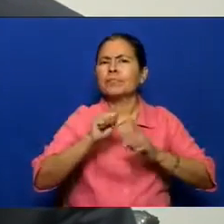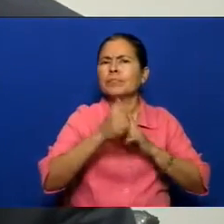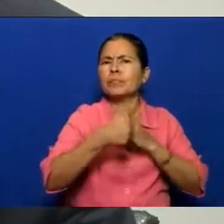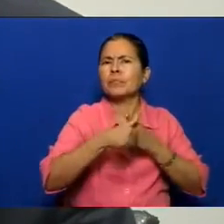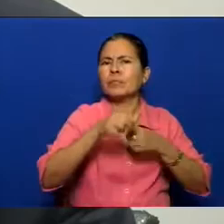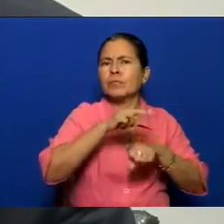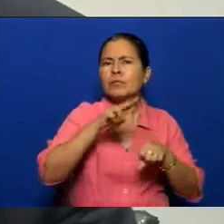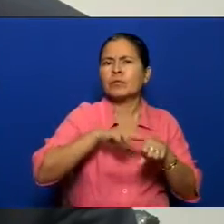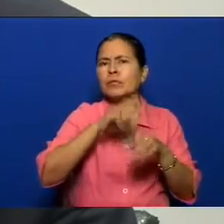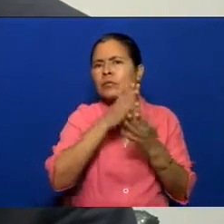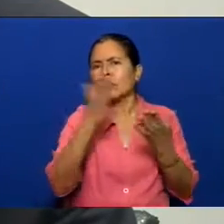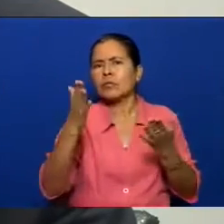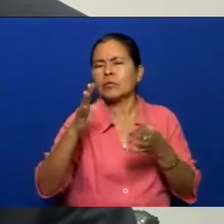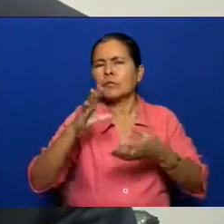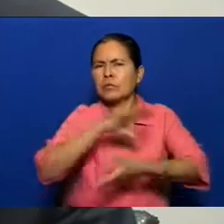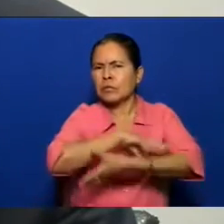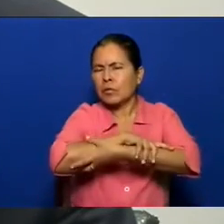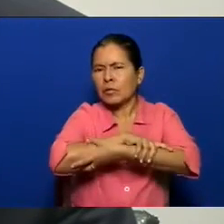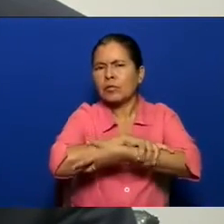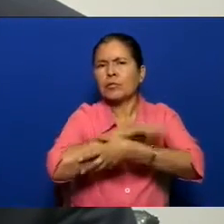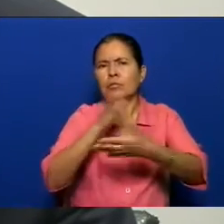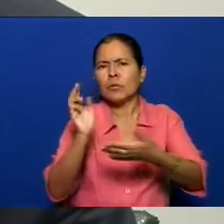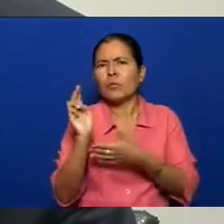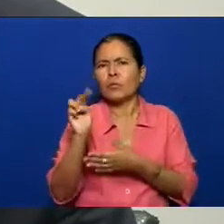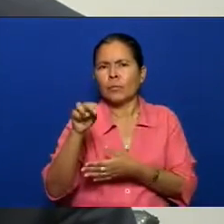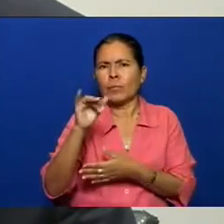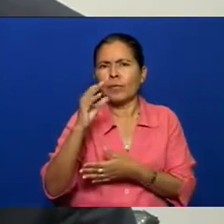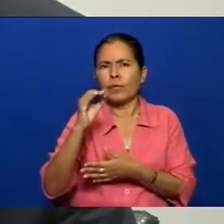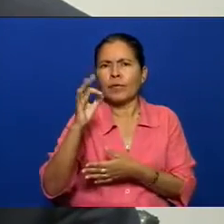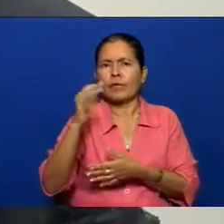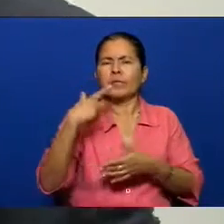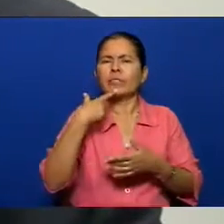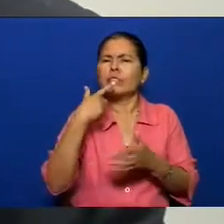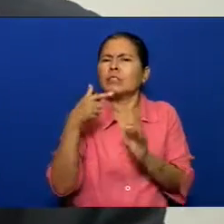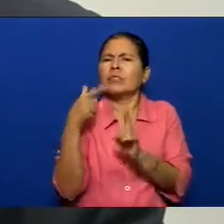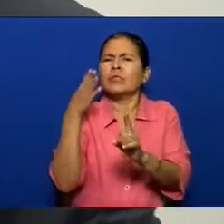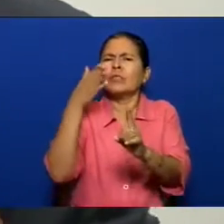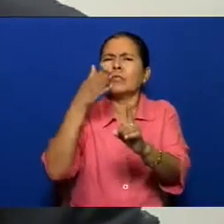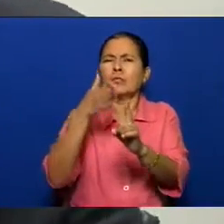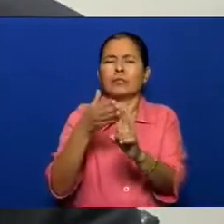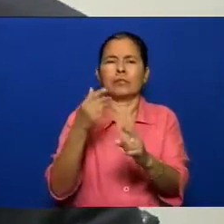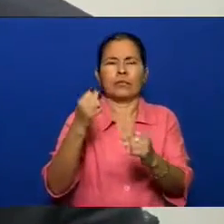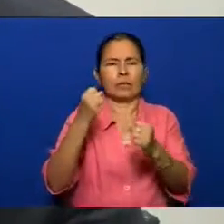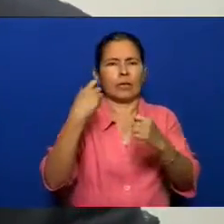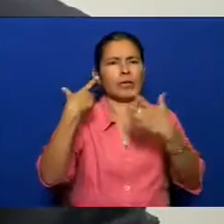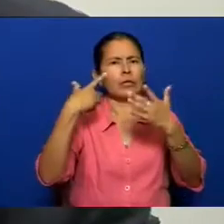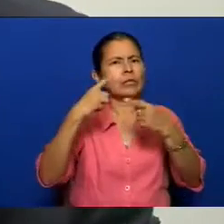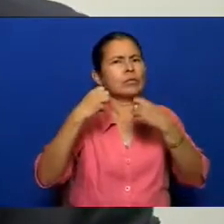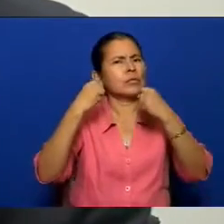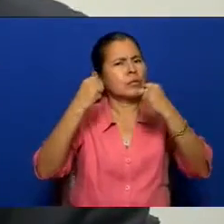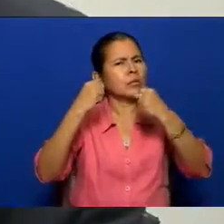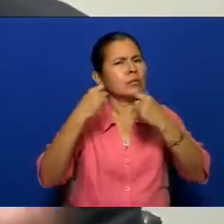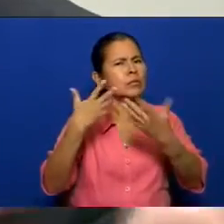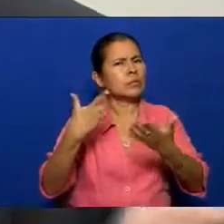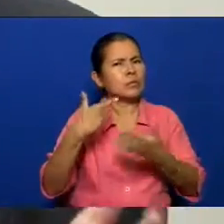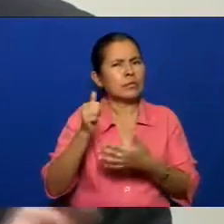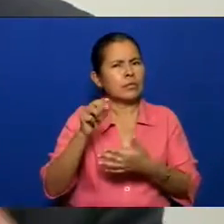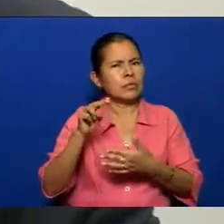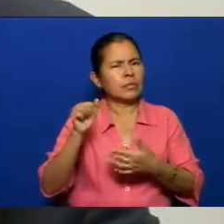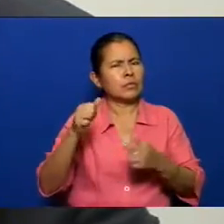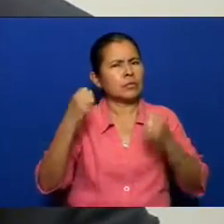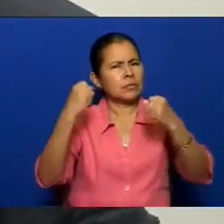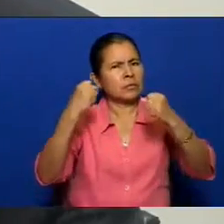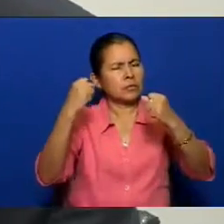de cooperación digamos, en donde lo que prime sea el ganar-ganar. El ganar-ganar, pero no para